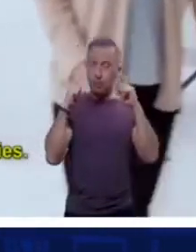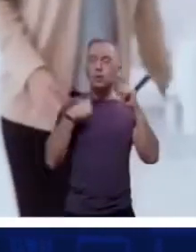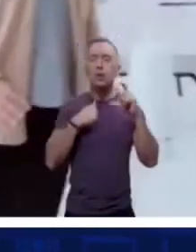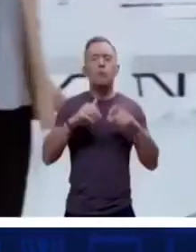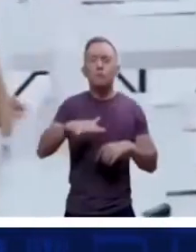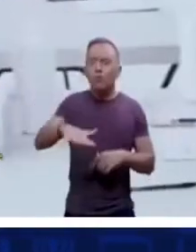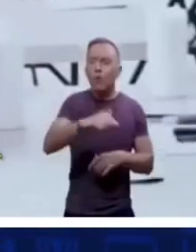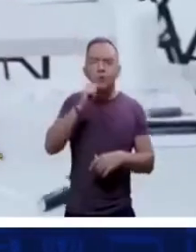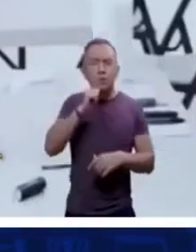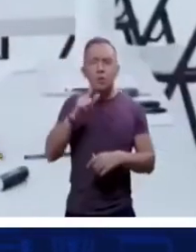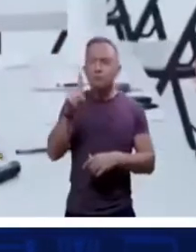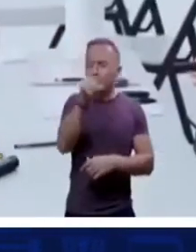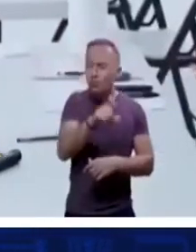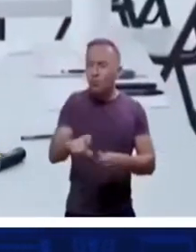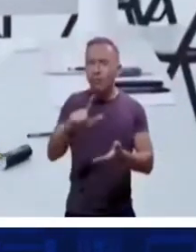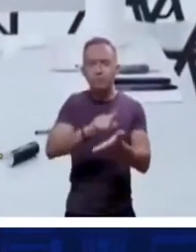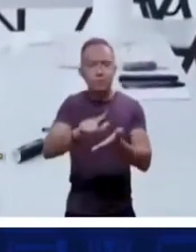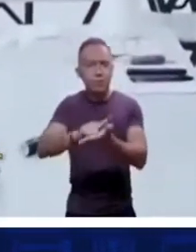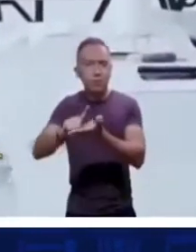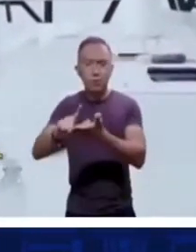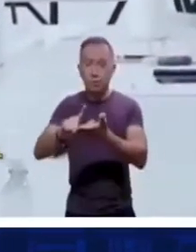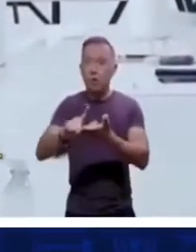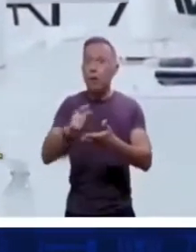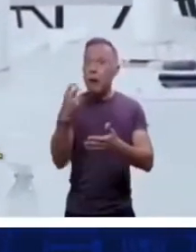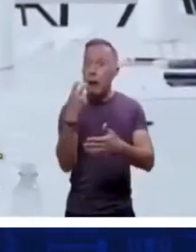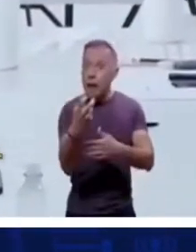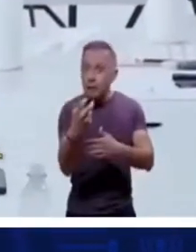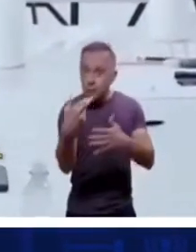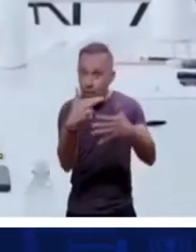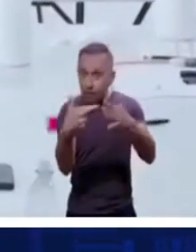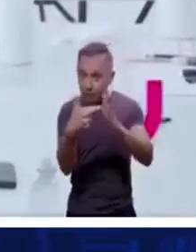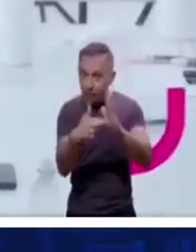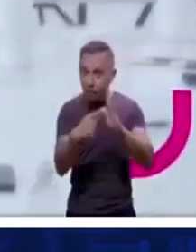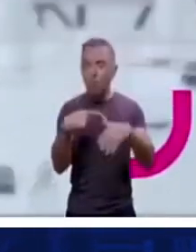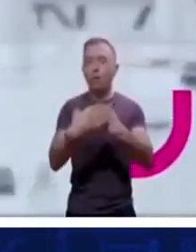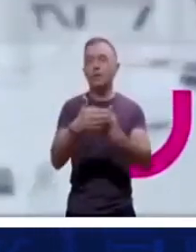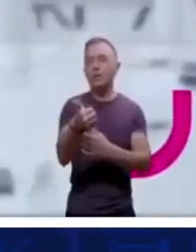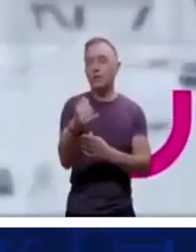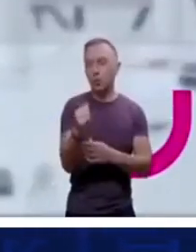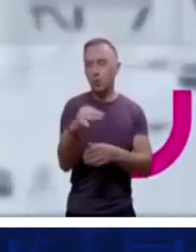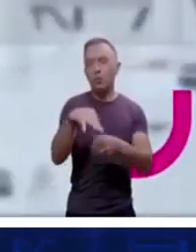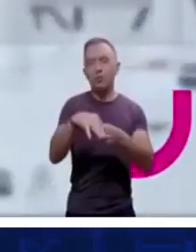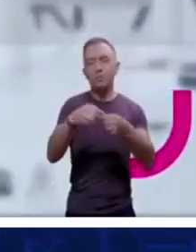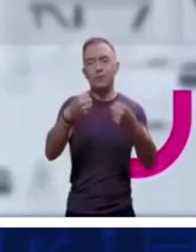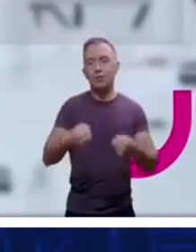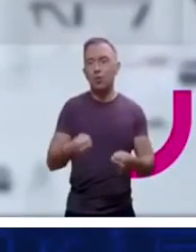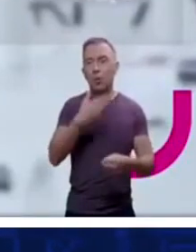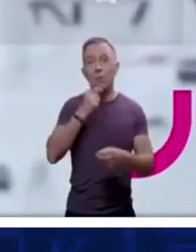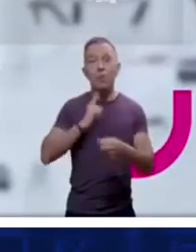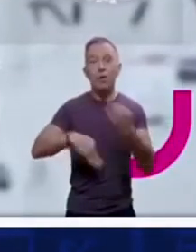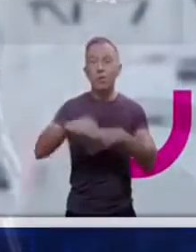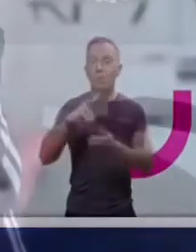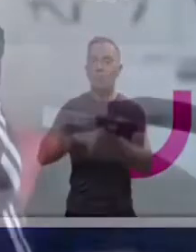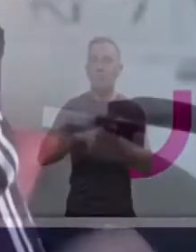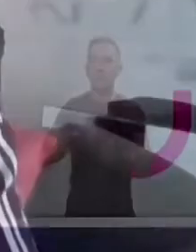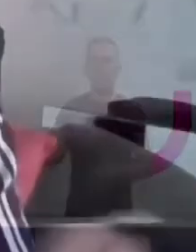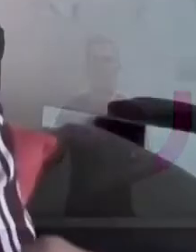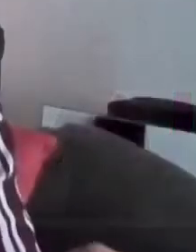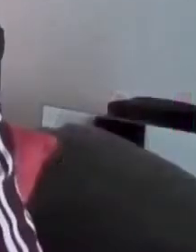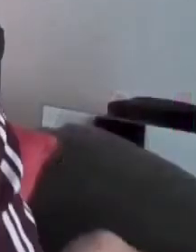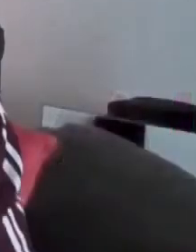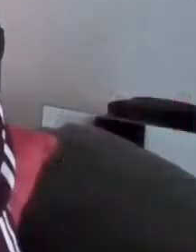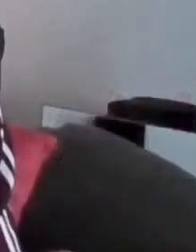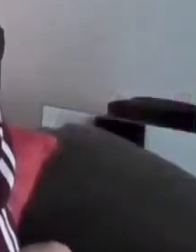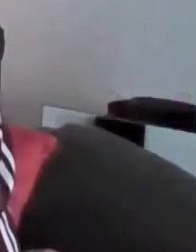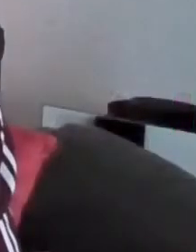salió si se enriqueció de nuestro dinero con nuestros impuestos si presentó su declaración de impuestos es decir la fiscal si paga